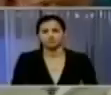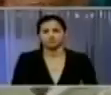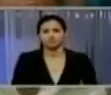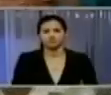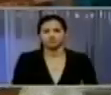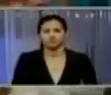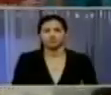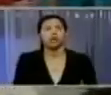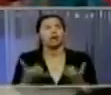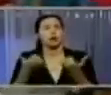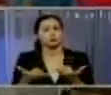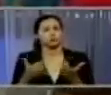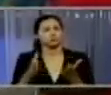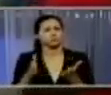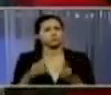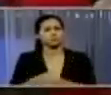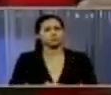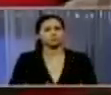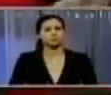Ahora,